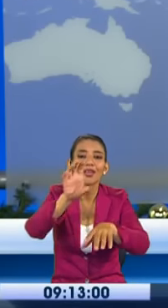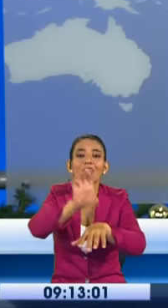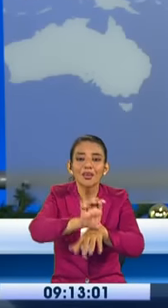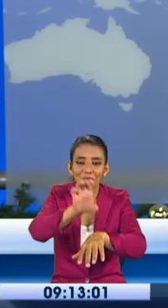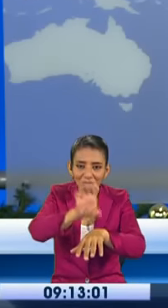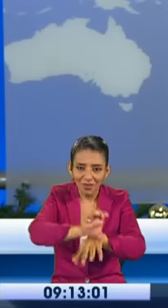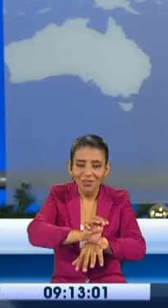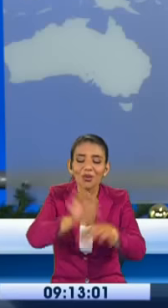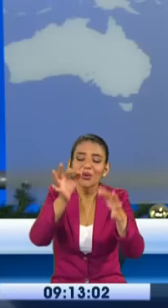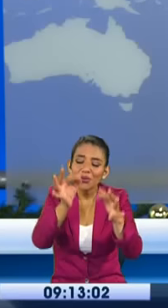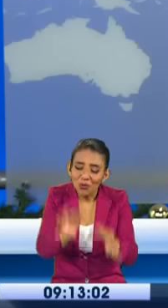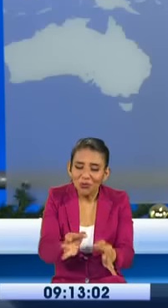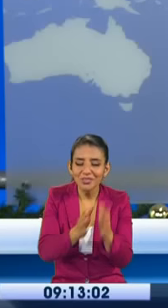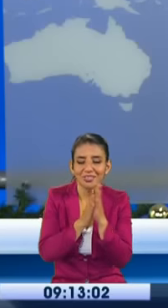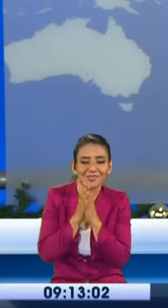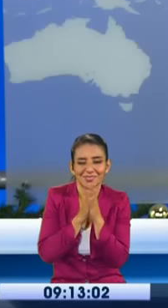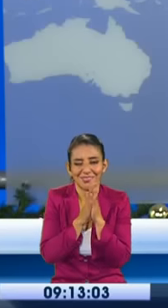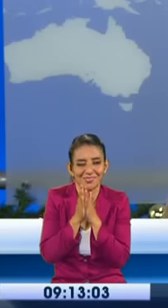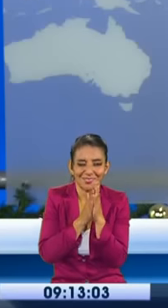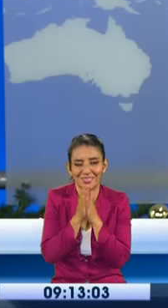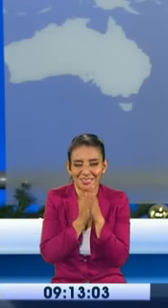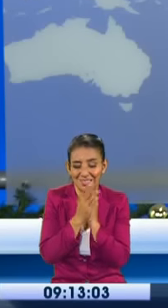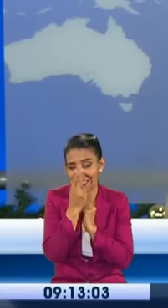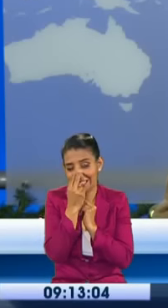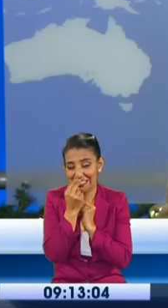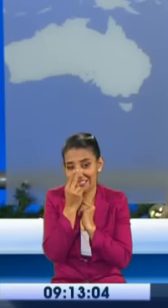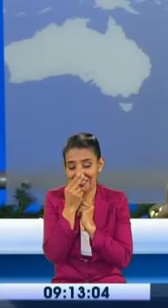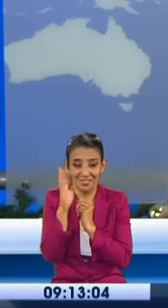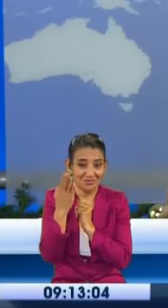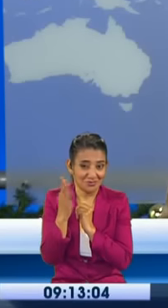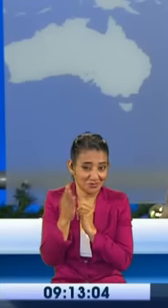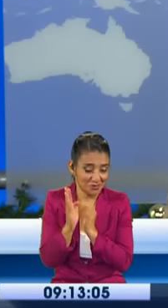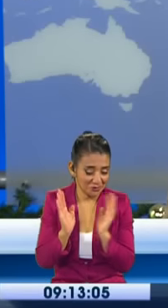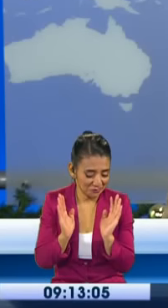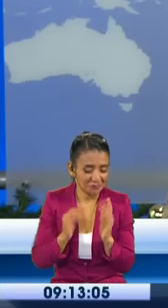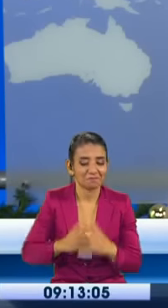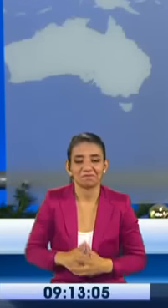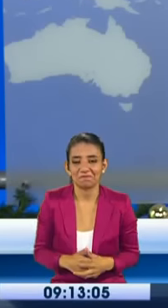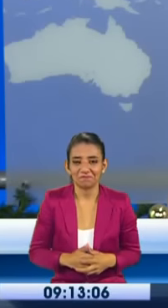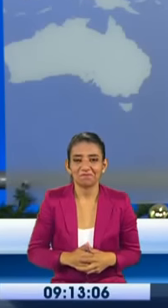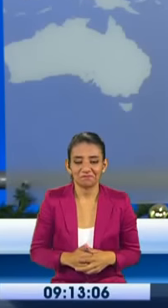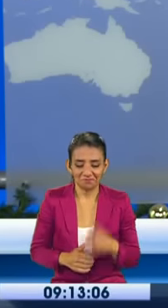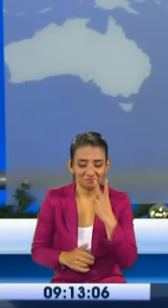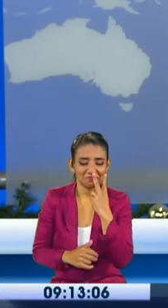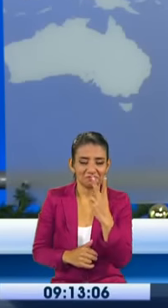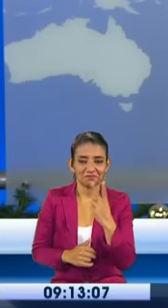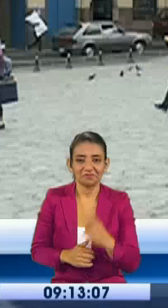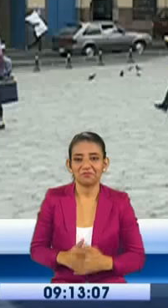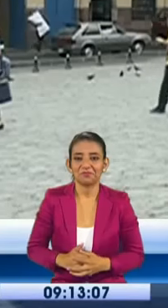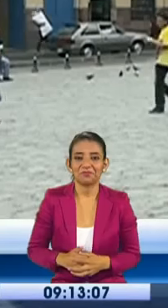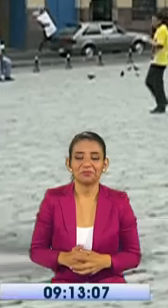pues es momento propicio para celebrar con humor y alguna travesura de por medio. Miremos esto.